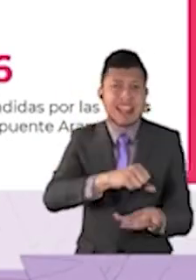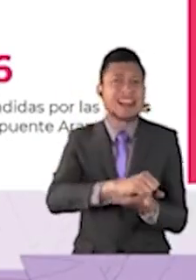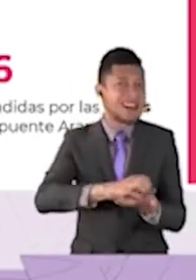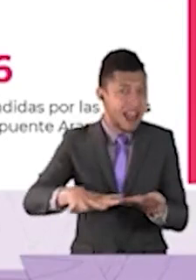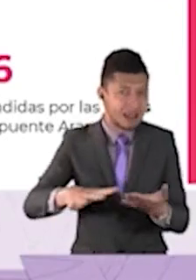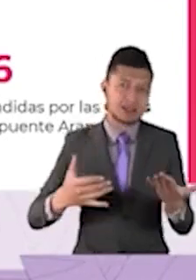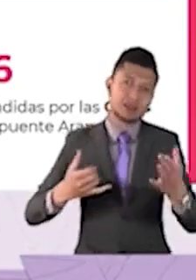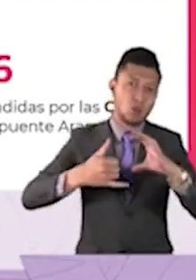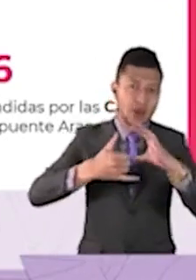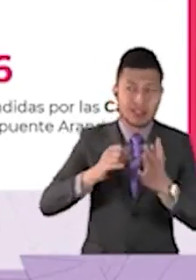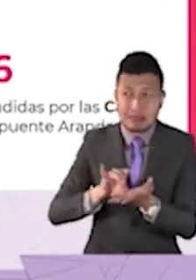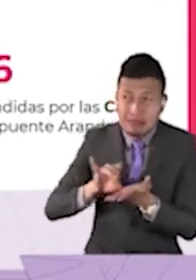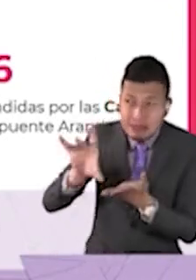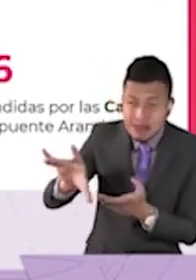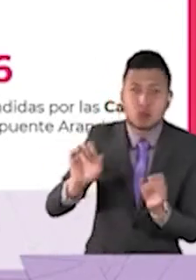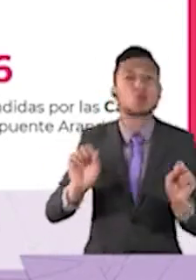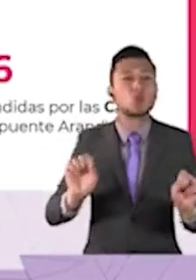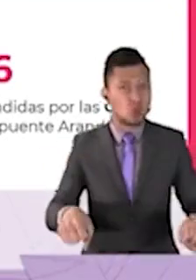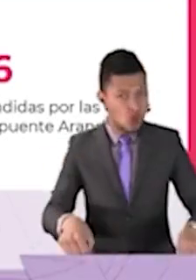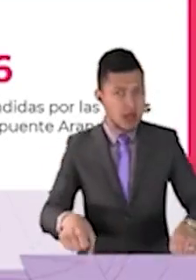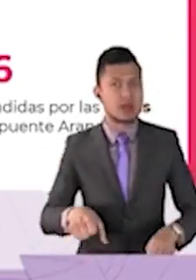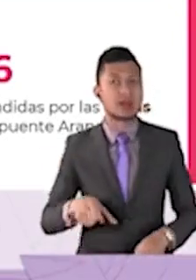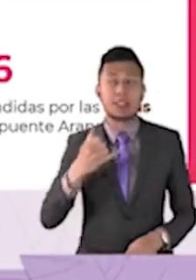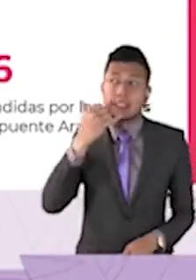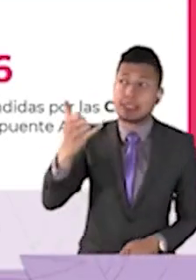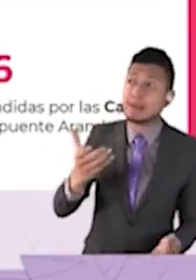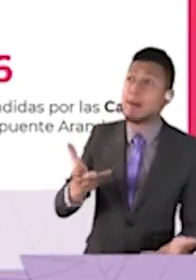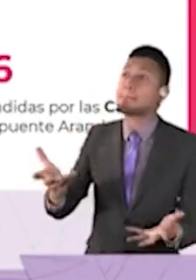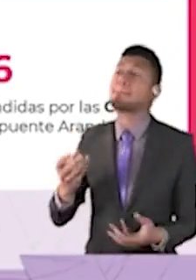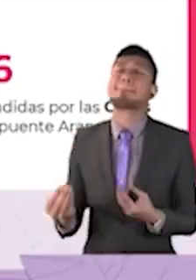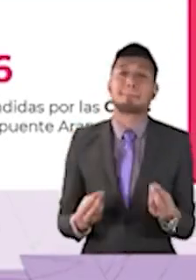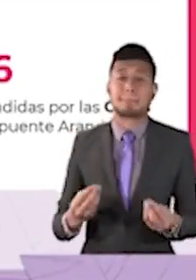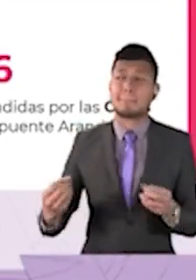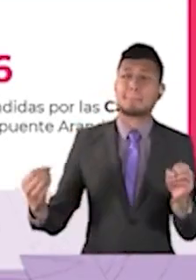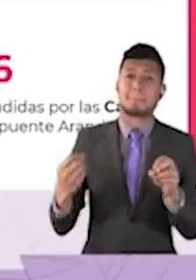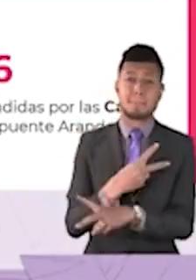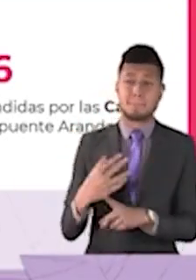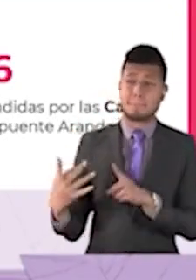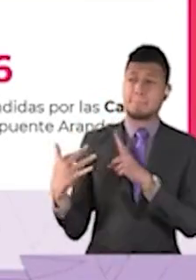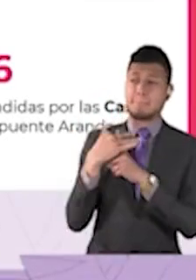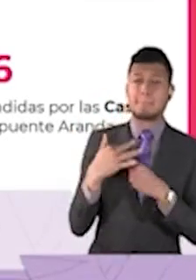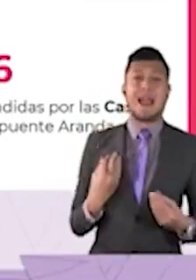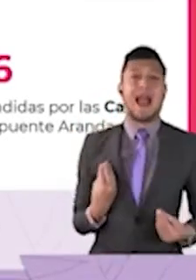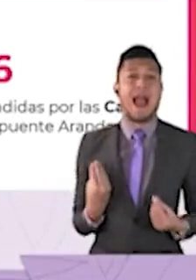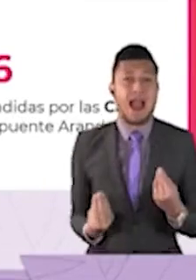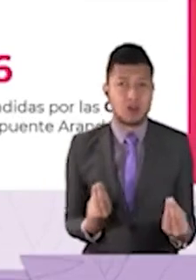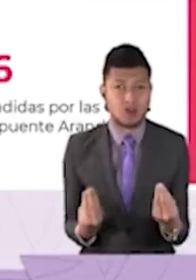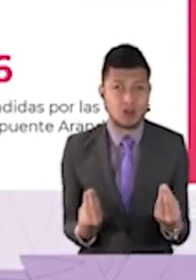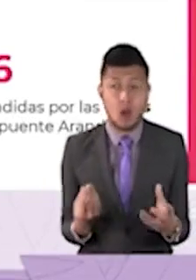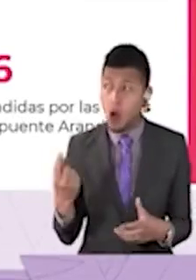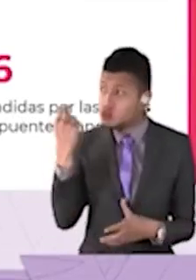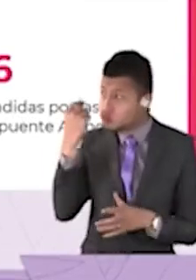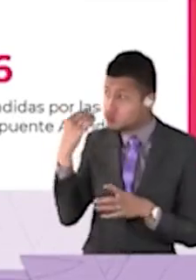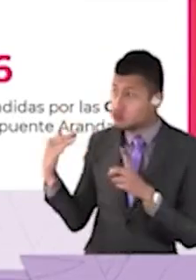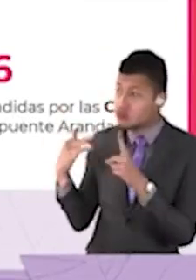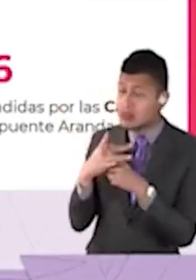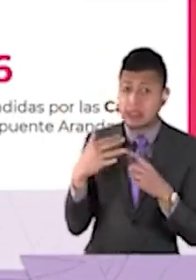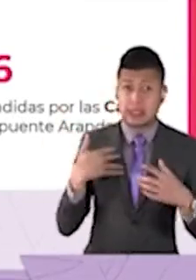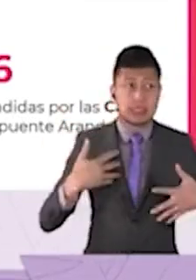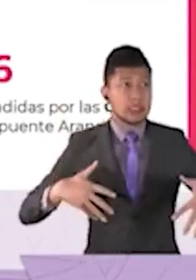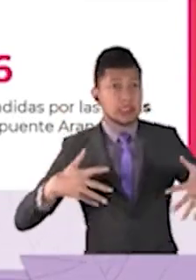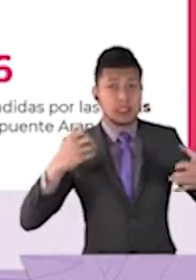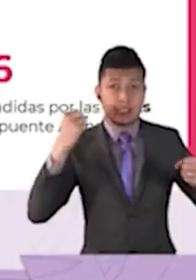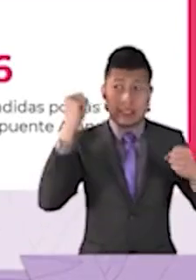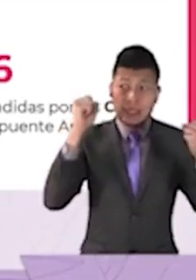WhatsApp para llamar y decir, no sé qué hacer, soy víctima de violencia, no sé qué hacer, o acabo de ser víctima y estoy en un estado